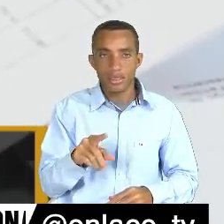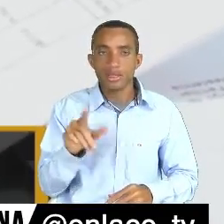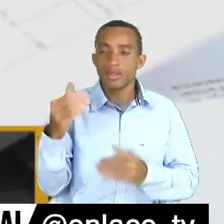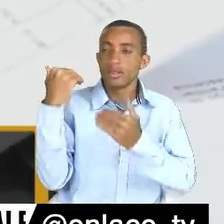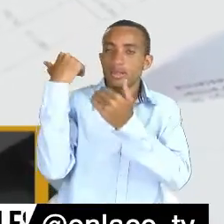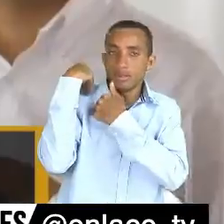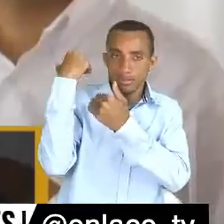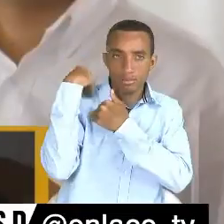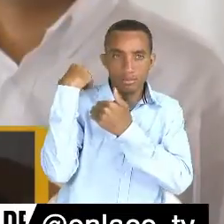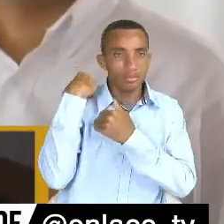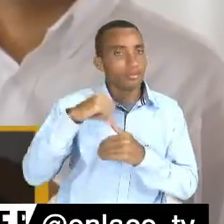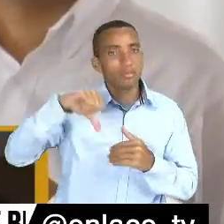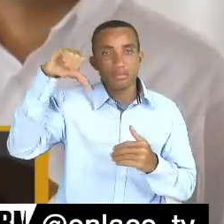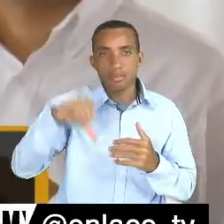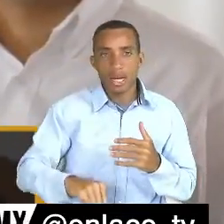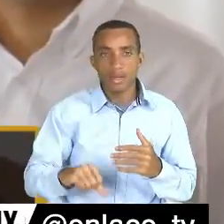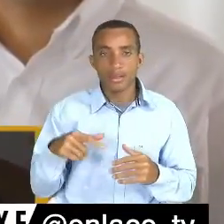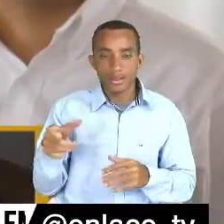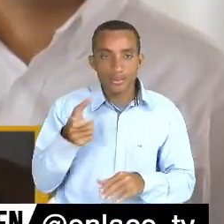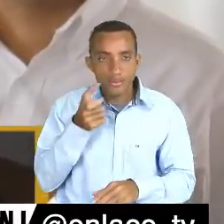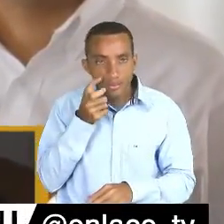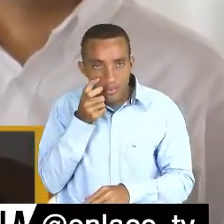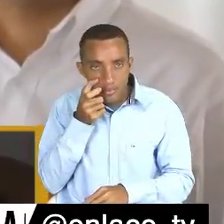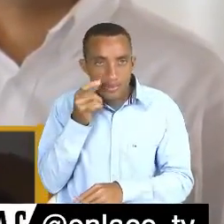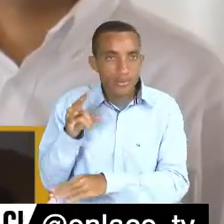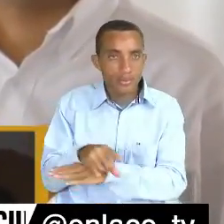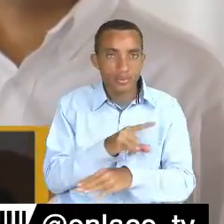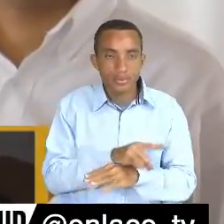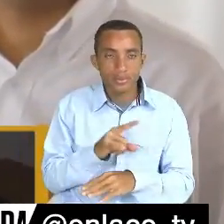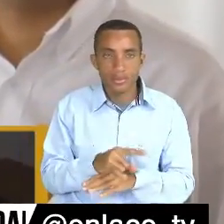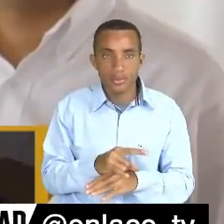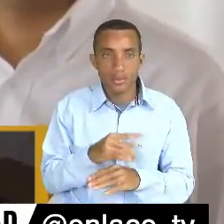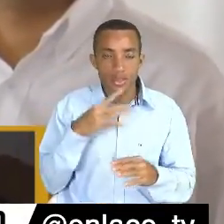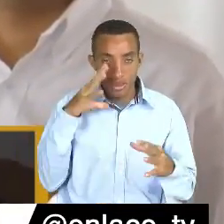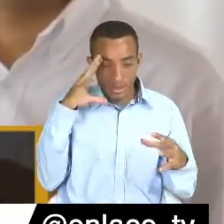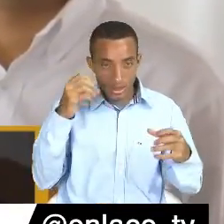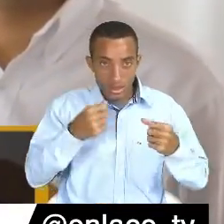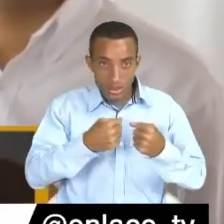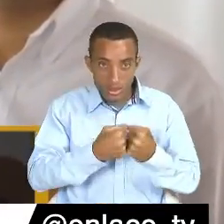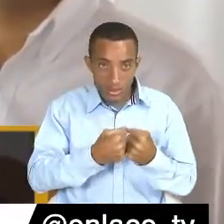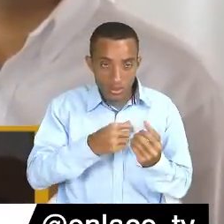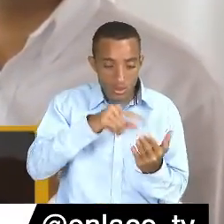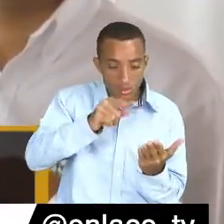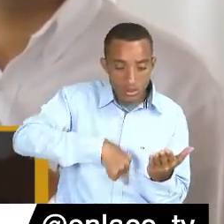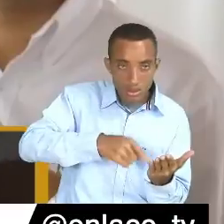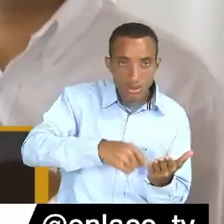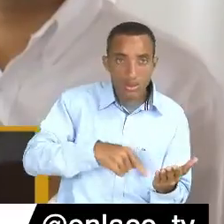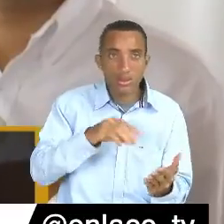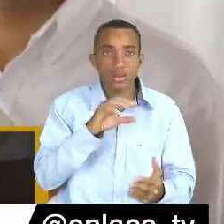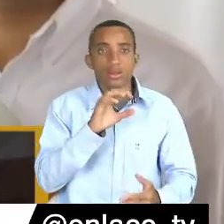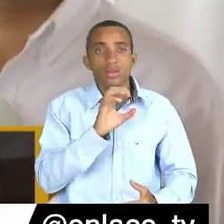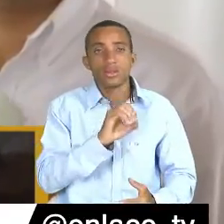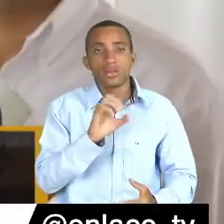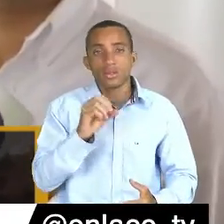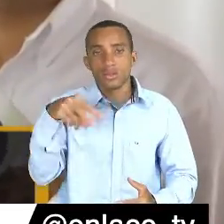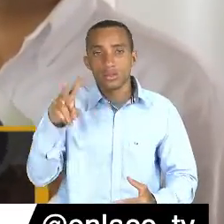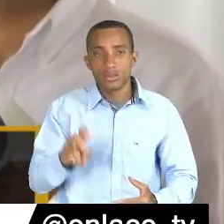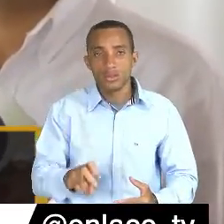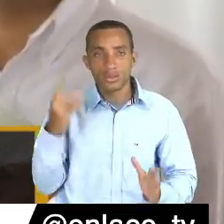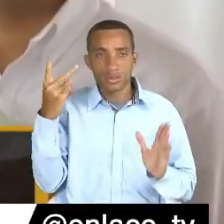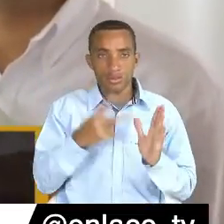funciones actuando como supervisor del contrato 067 del 2017, cuyo objeto es el servicio